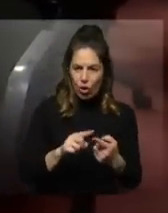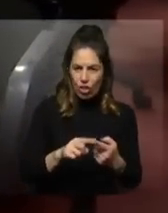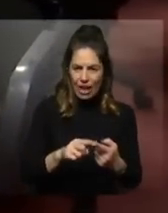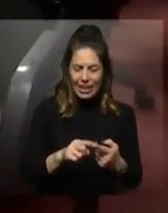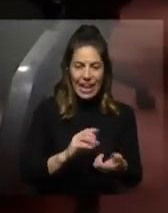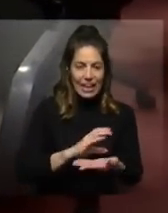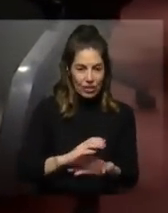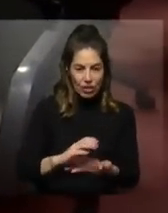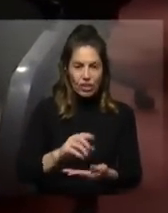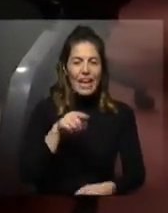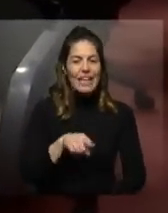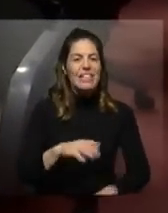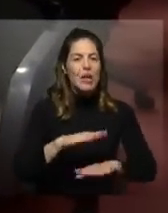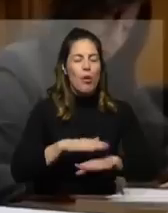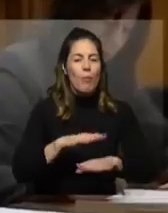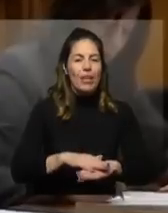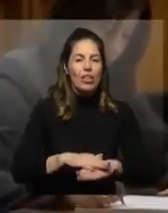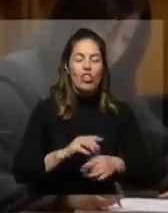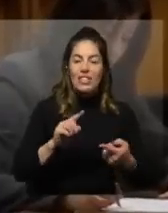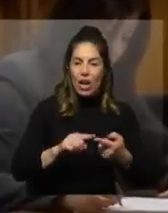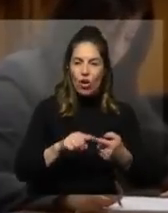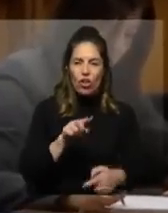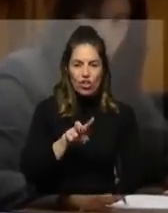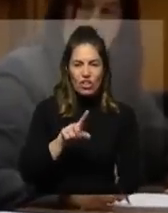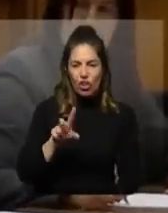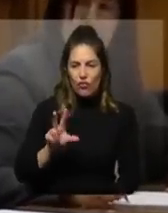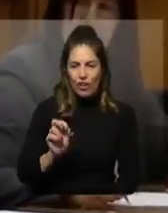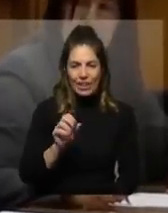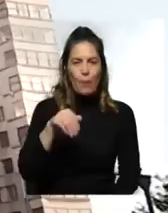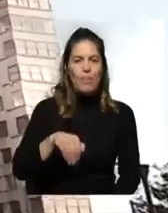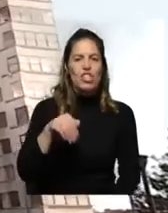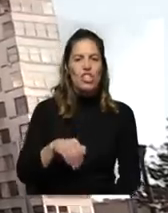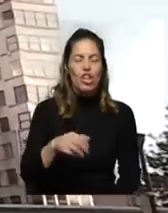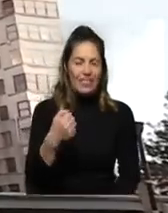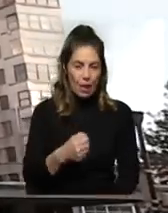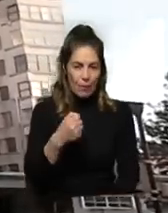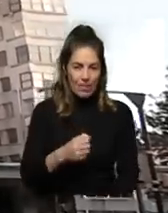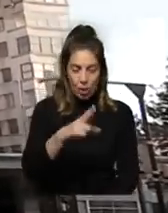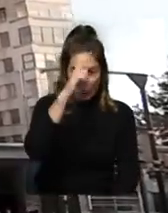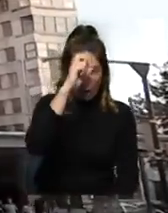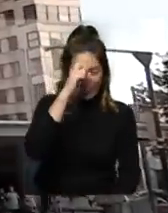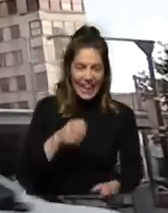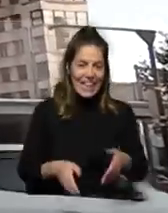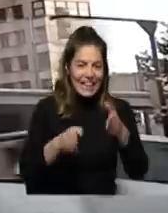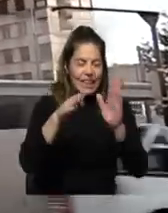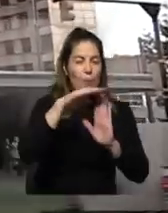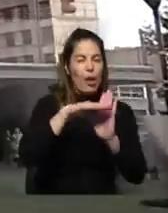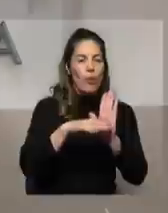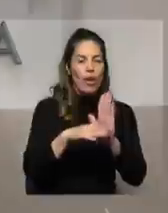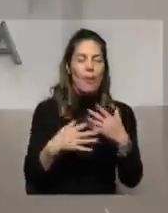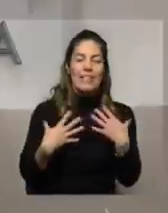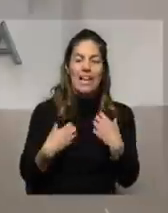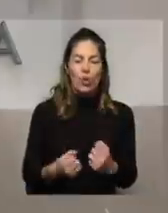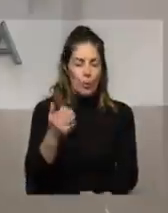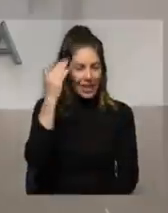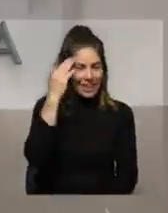en esta instancia se acordó que los 120 millones de pesos asignados al hospital de clínicas para implementar un programa de atención en Salud Mental y adicciones